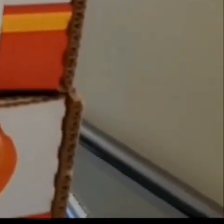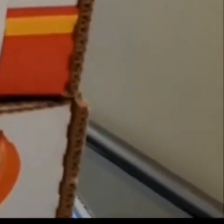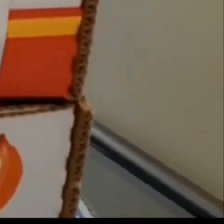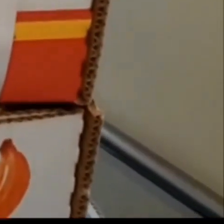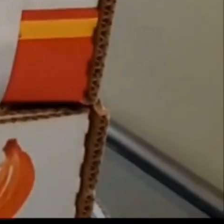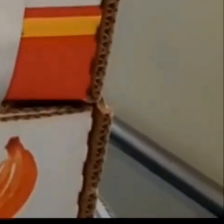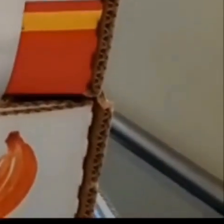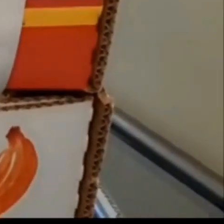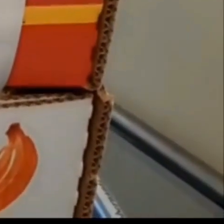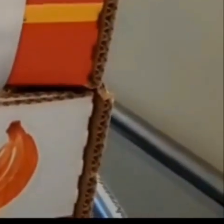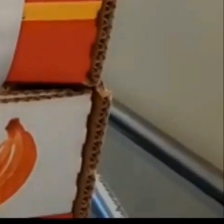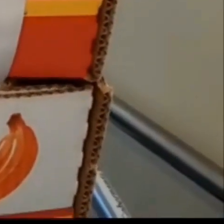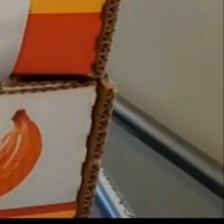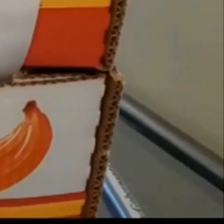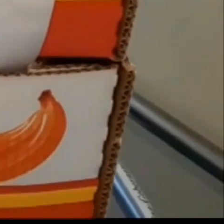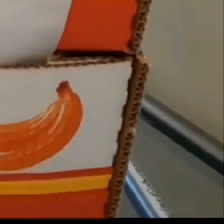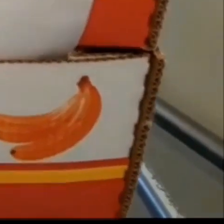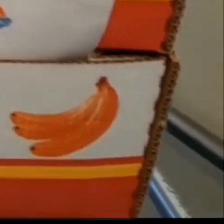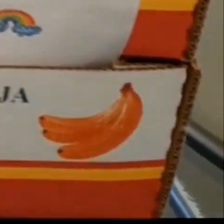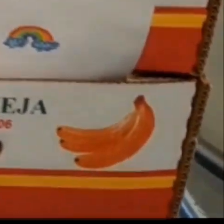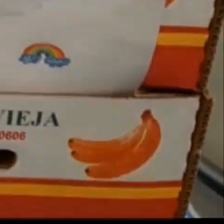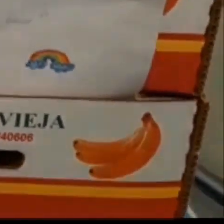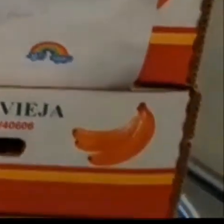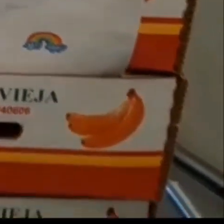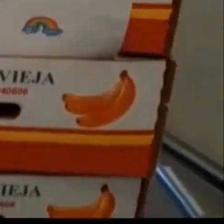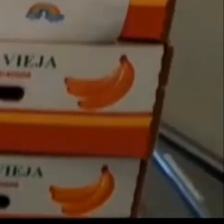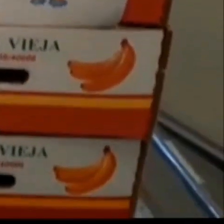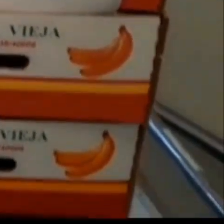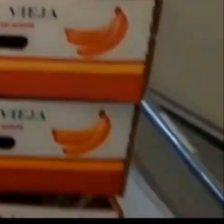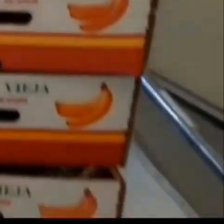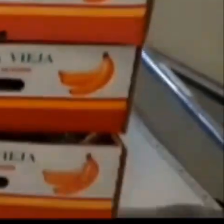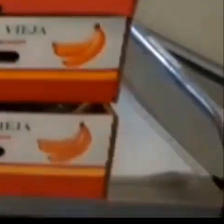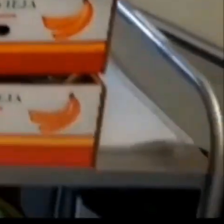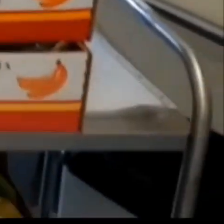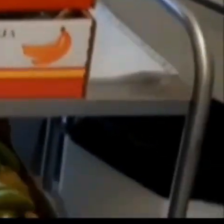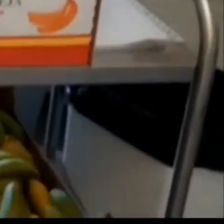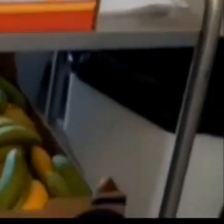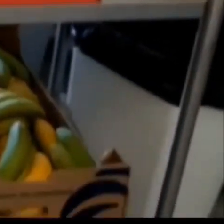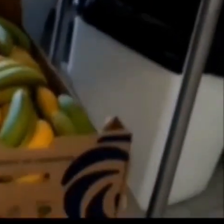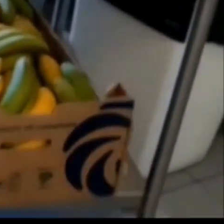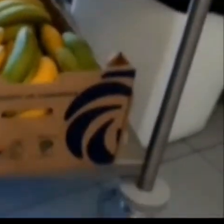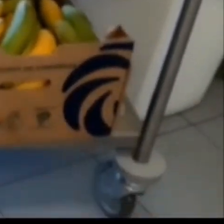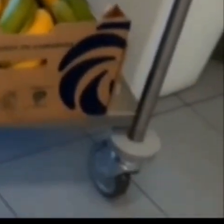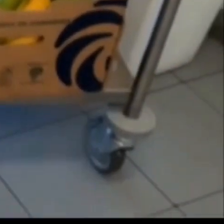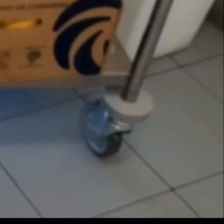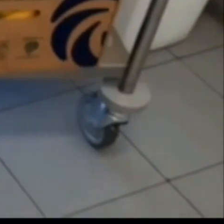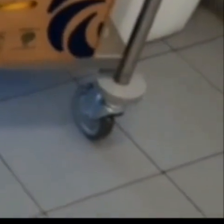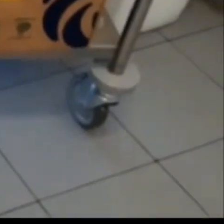Palma, también a algunos mercadillos, también para los servicios sociales de los ayuntamientos. Por lo